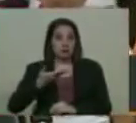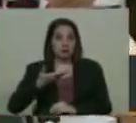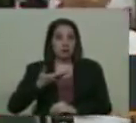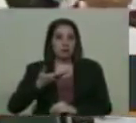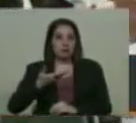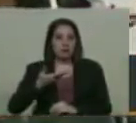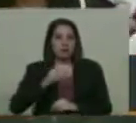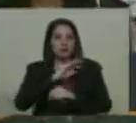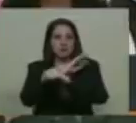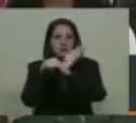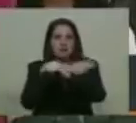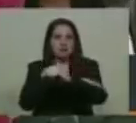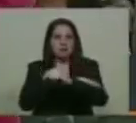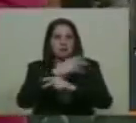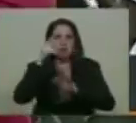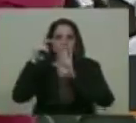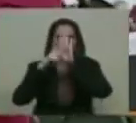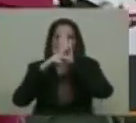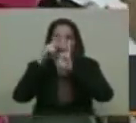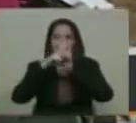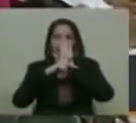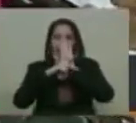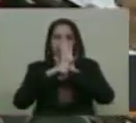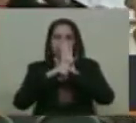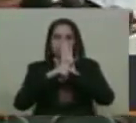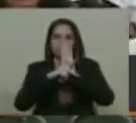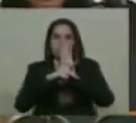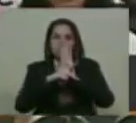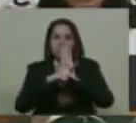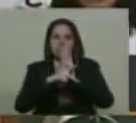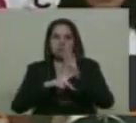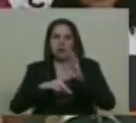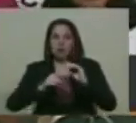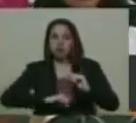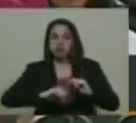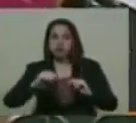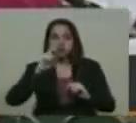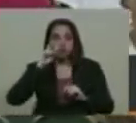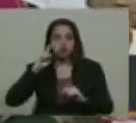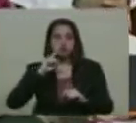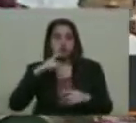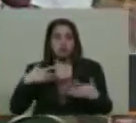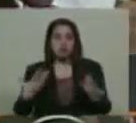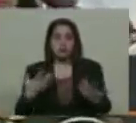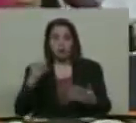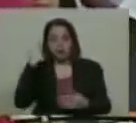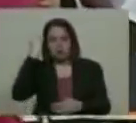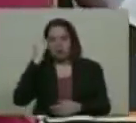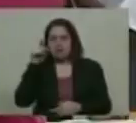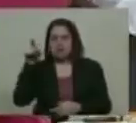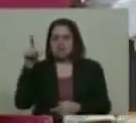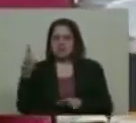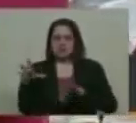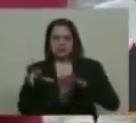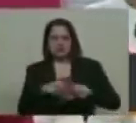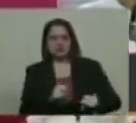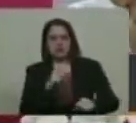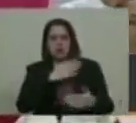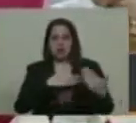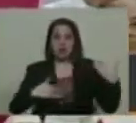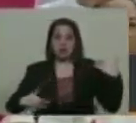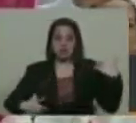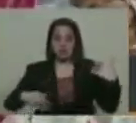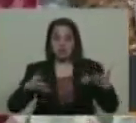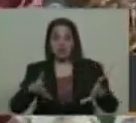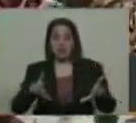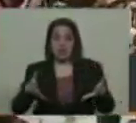humanizado. ¿Ustedes creen que si a la presidencia de la República llegara Ramos Alup, mantendría